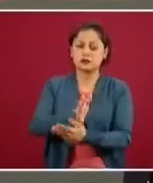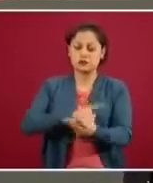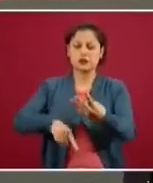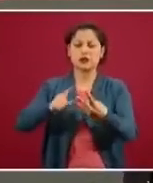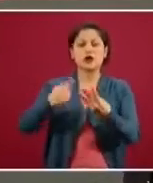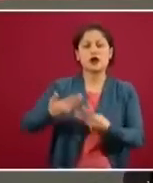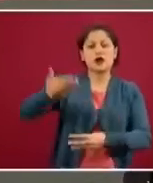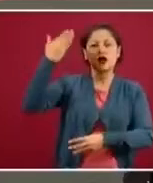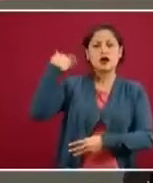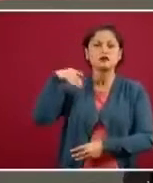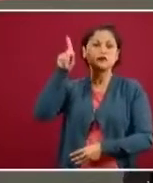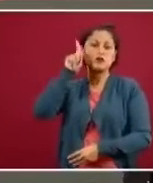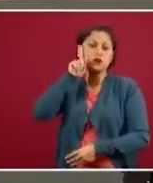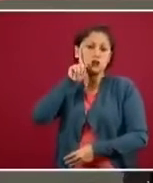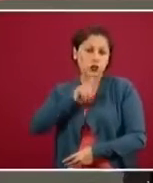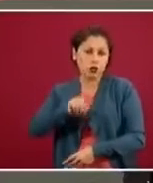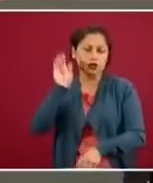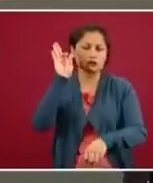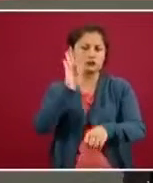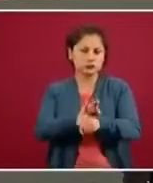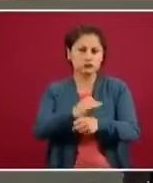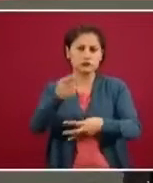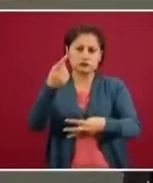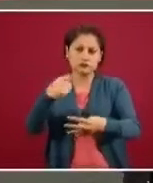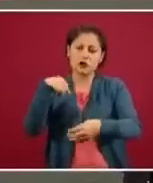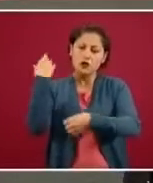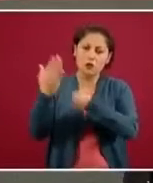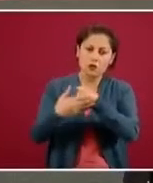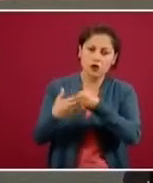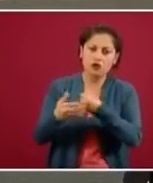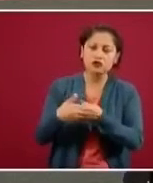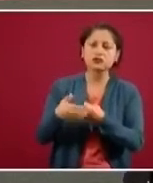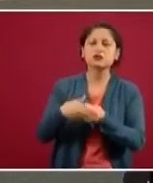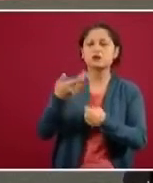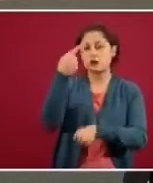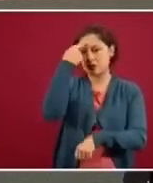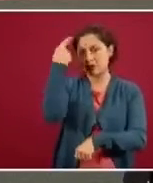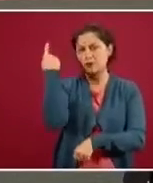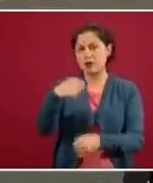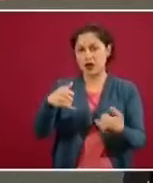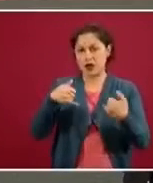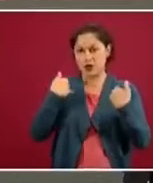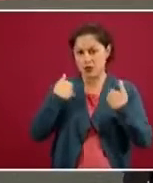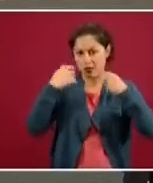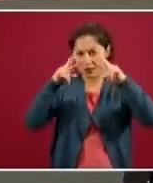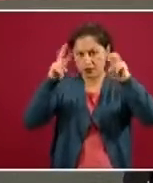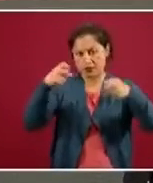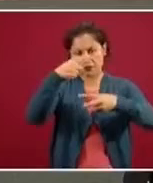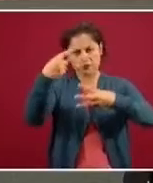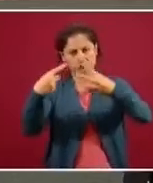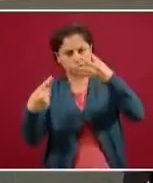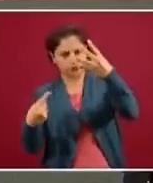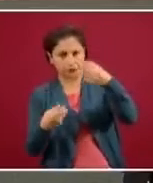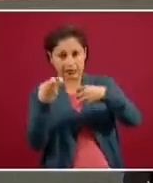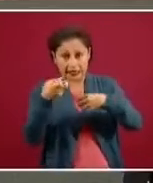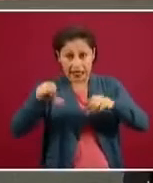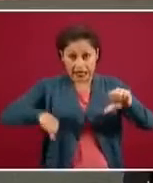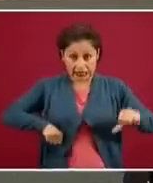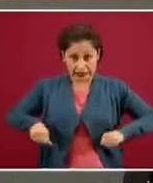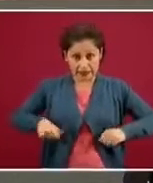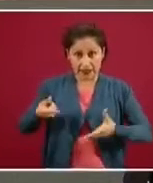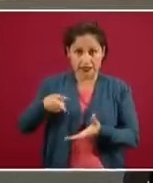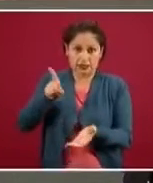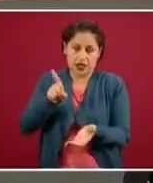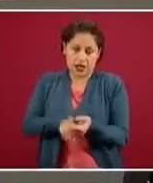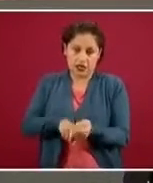hablar de juventudes, vamos a traer todos los distintos temas. Todo eso forma parte de la estrategia. La táctica es los